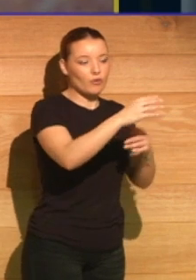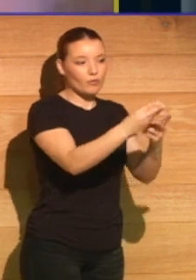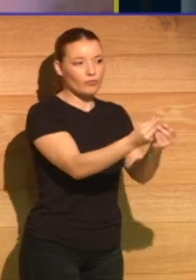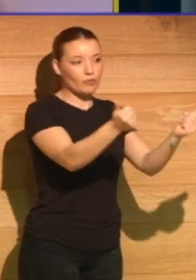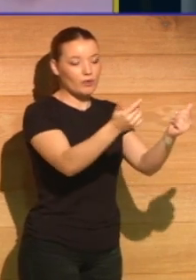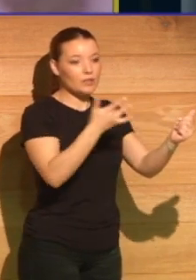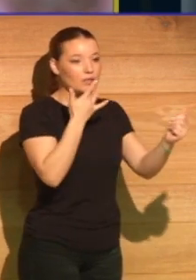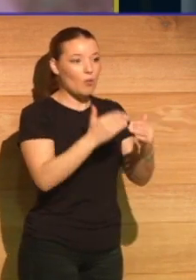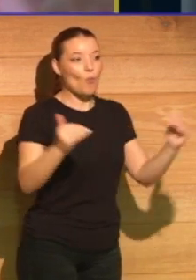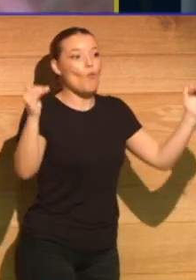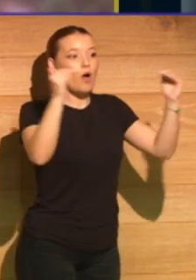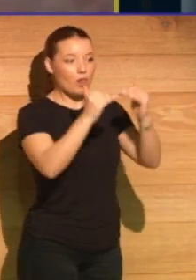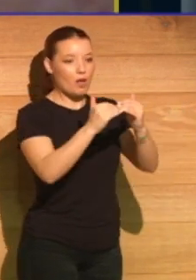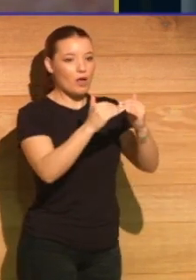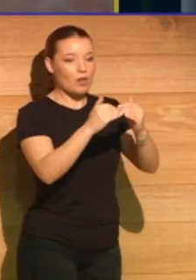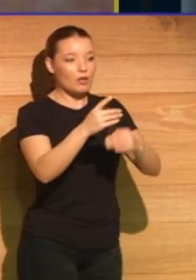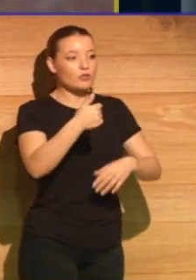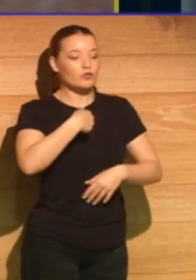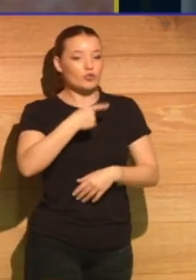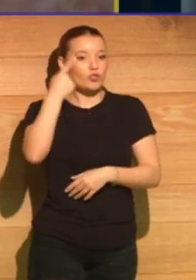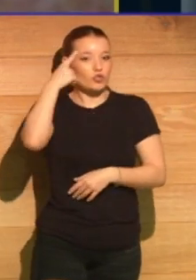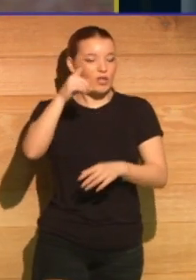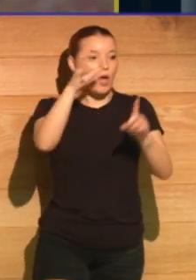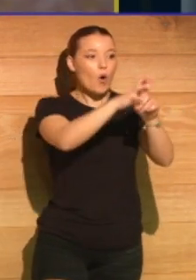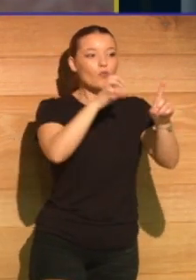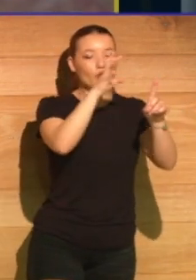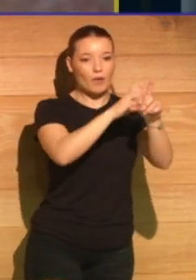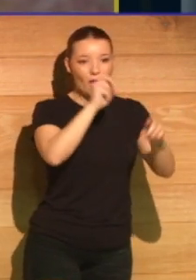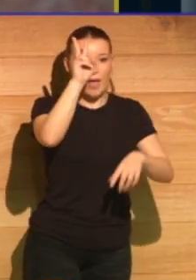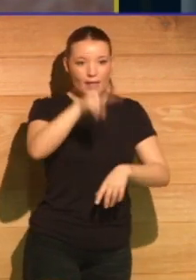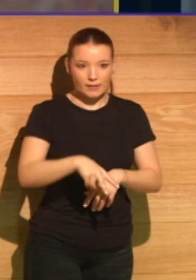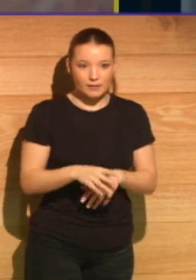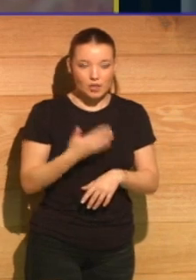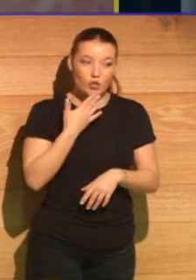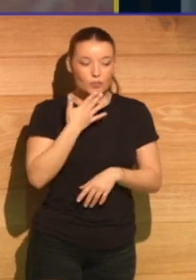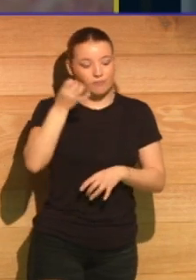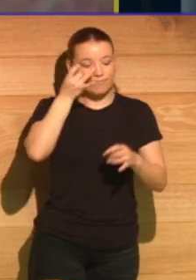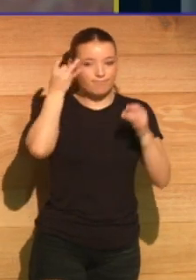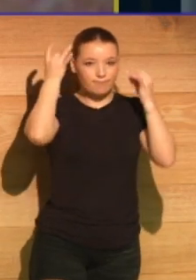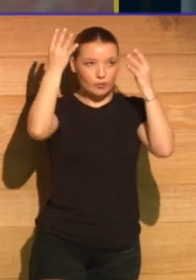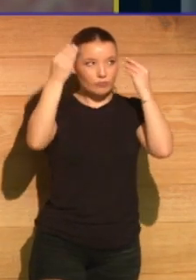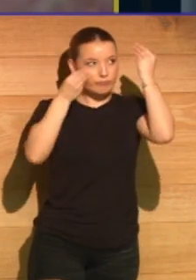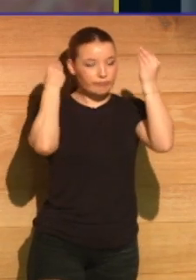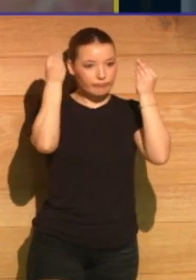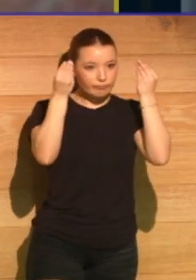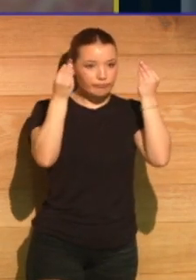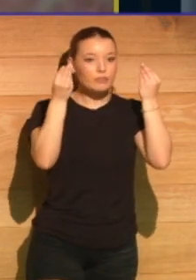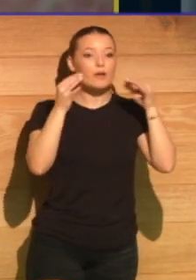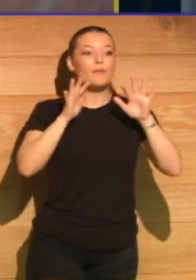igualdad. Ya sé que es una utopía, sé que es muy utópico pensar así, muy idealista, pero la idea es